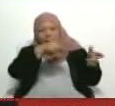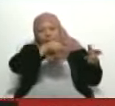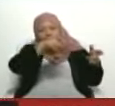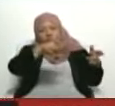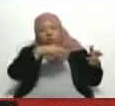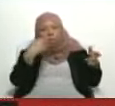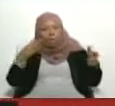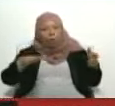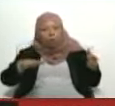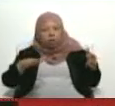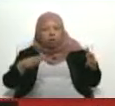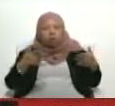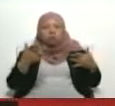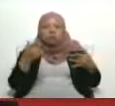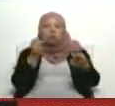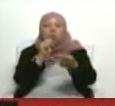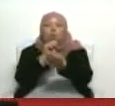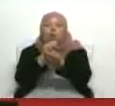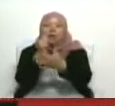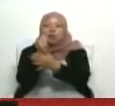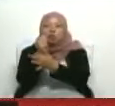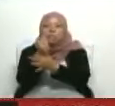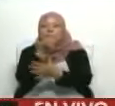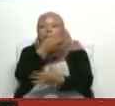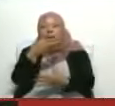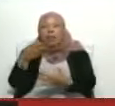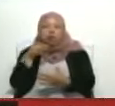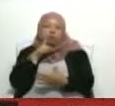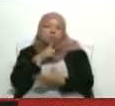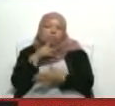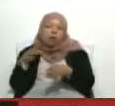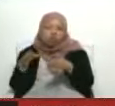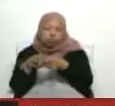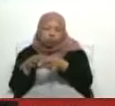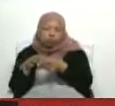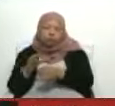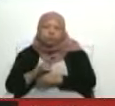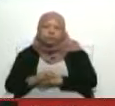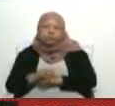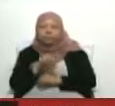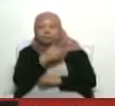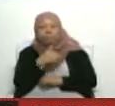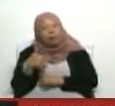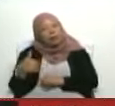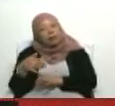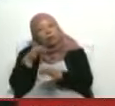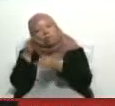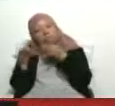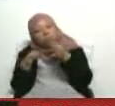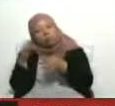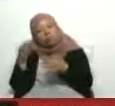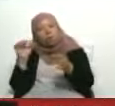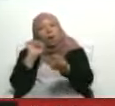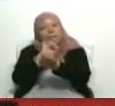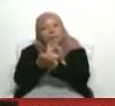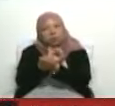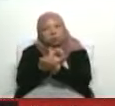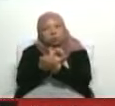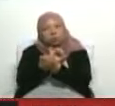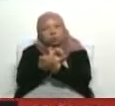dado el nombre Brazalete Blanco. Quiero hacer entonces referencia a la detención